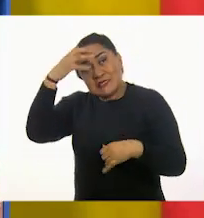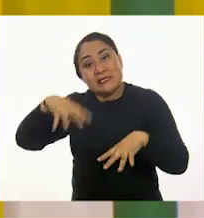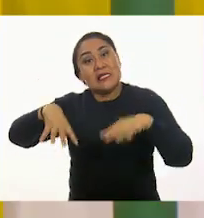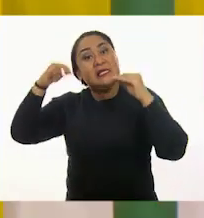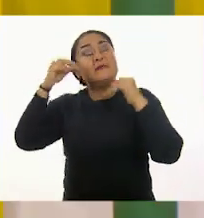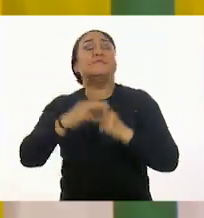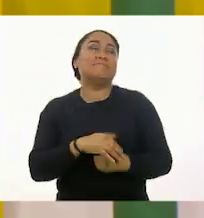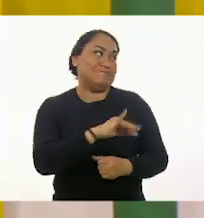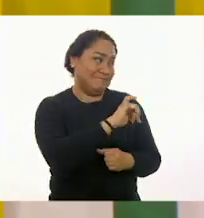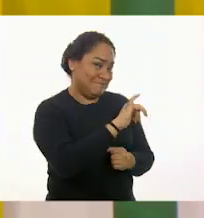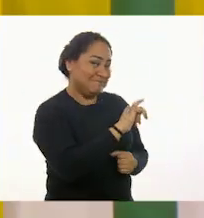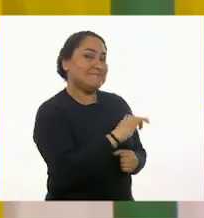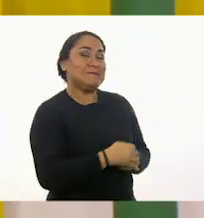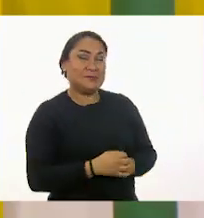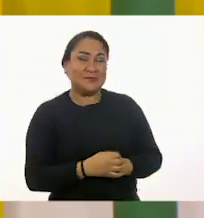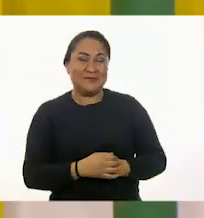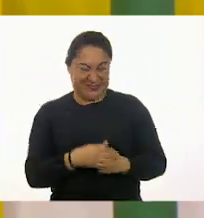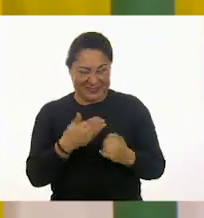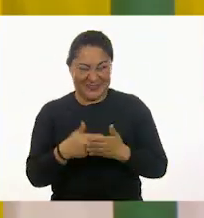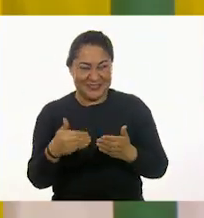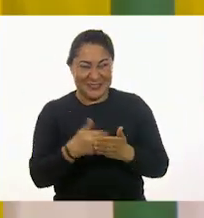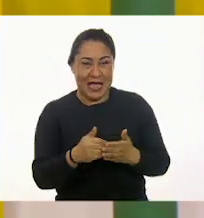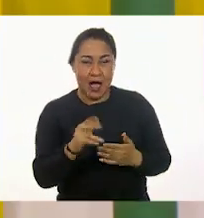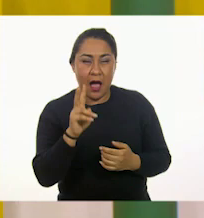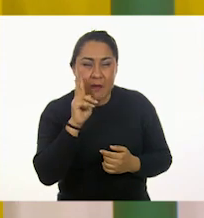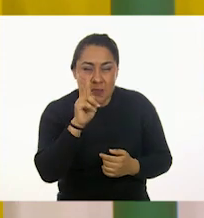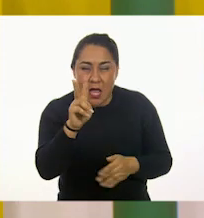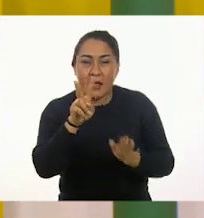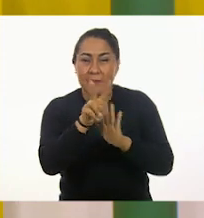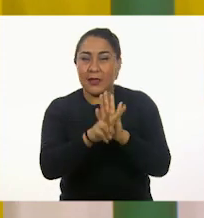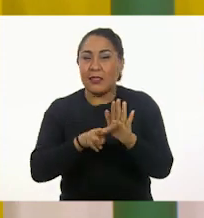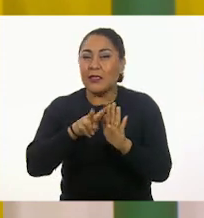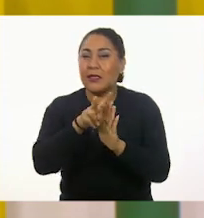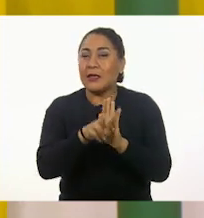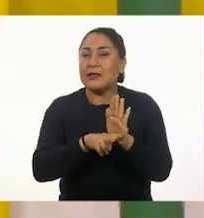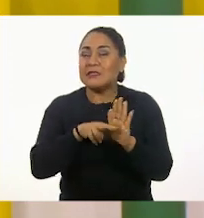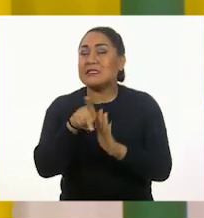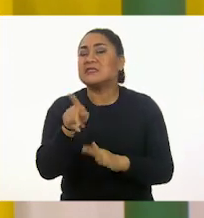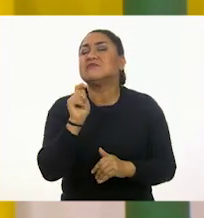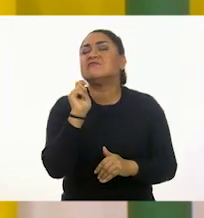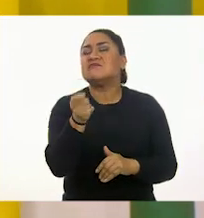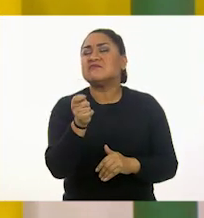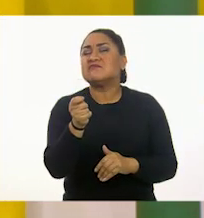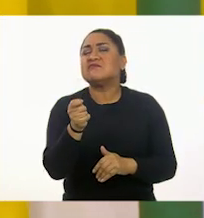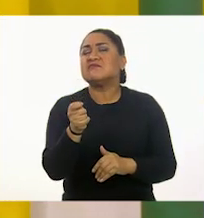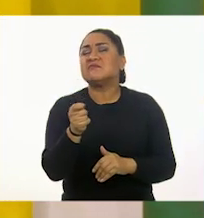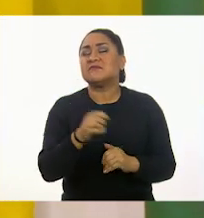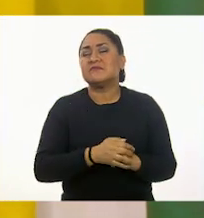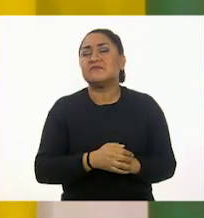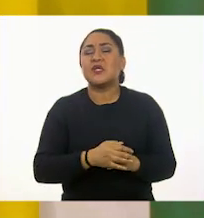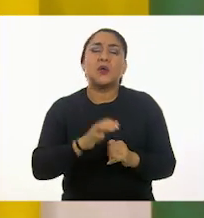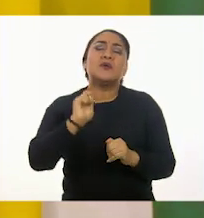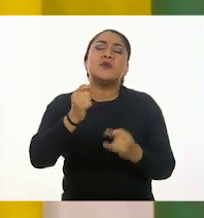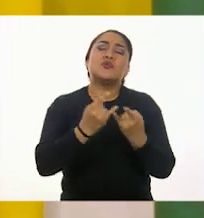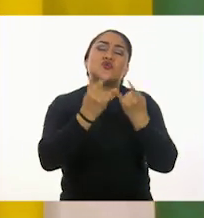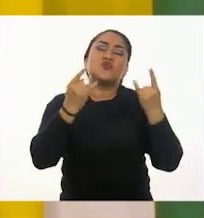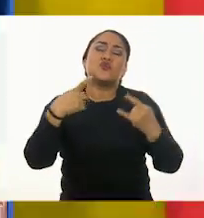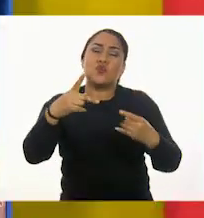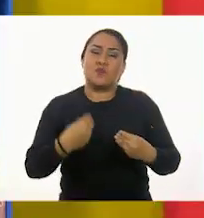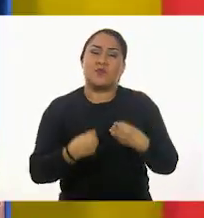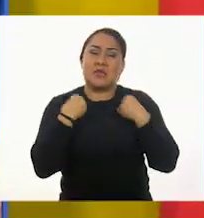entonces, pues vamos a ver un video que es sobre la iconografía de Porfirio